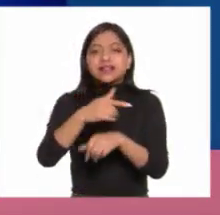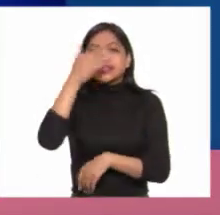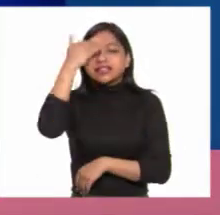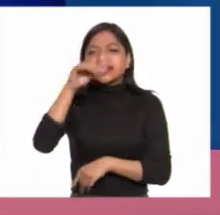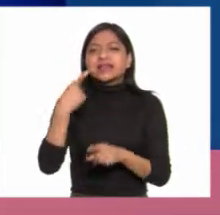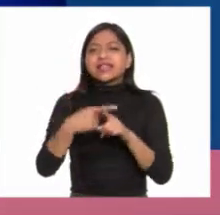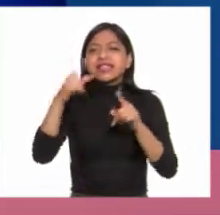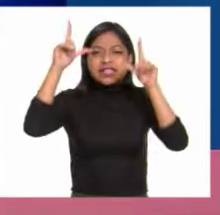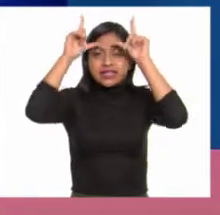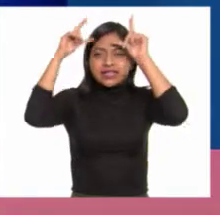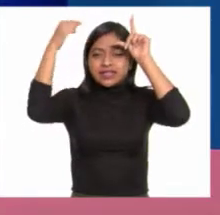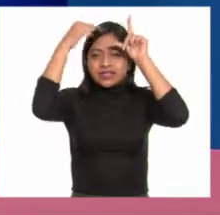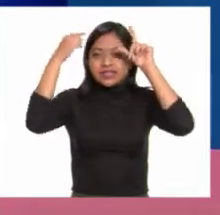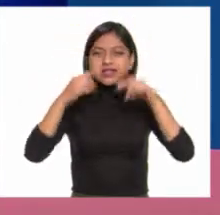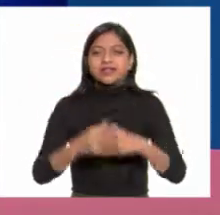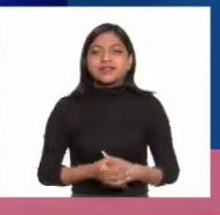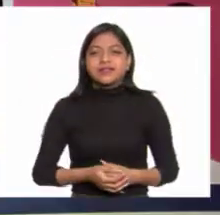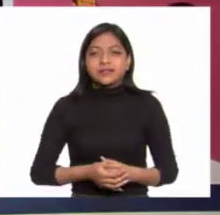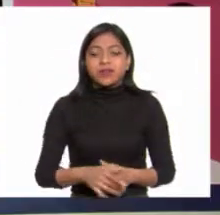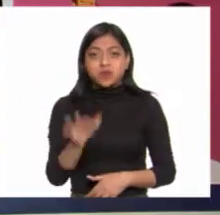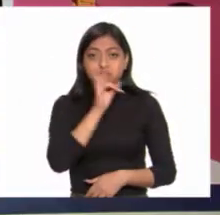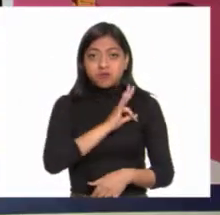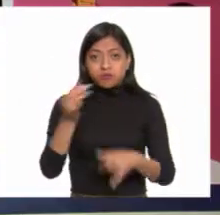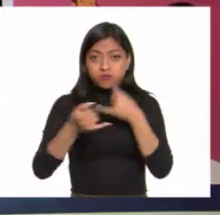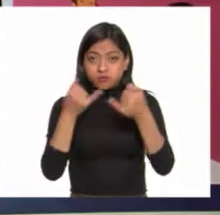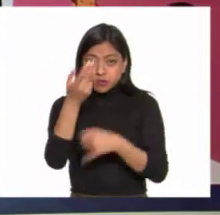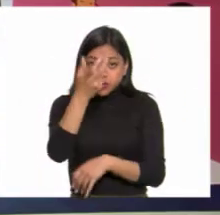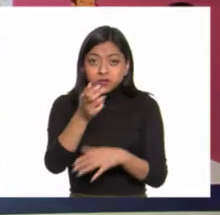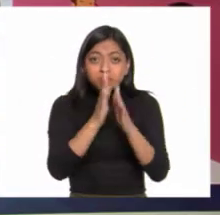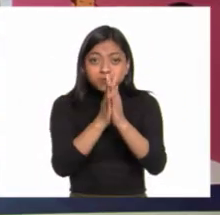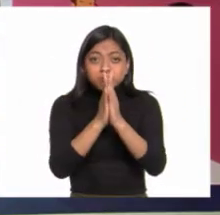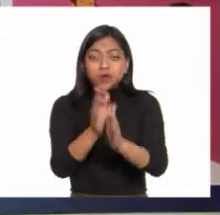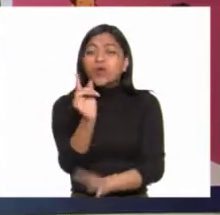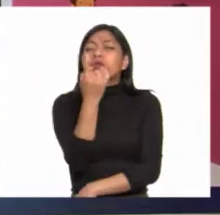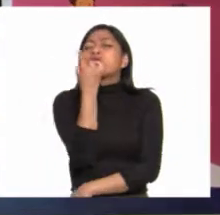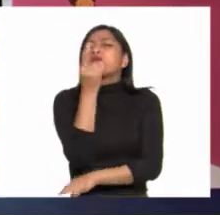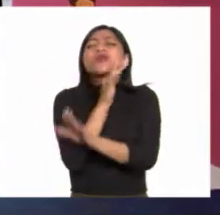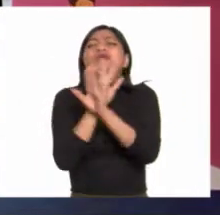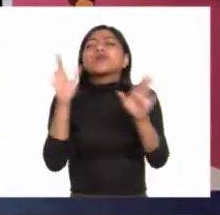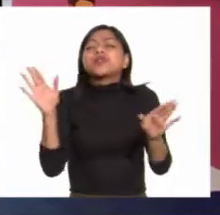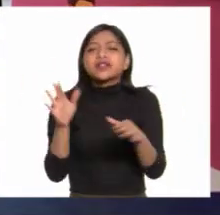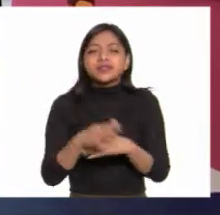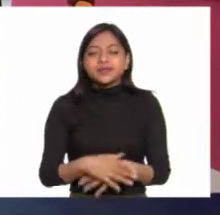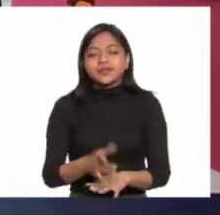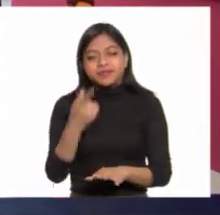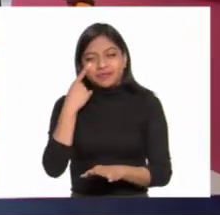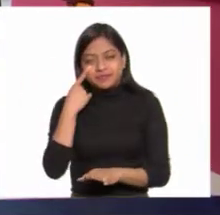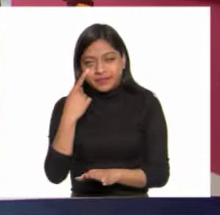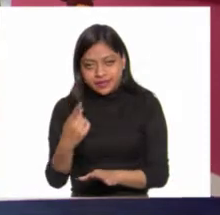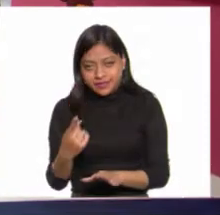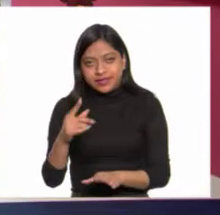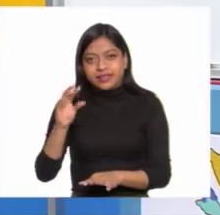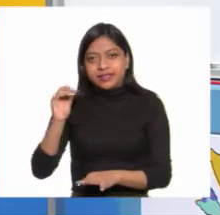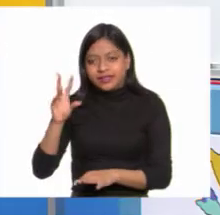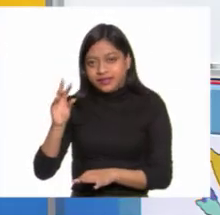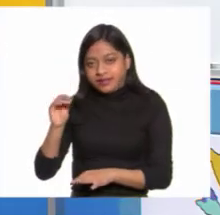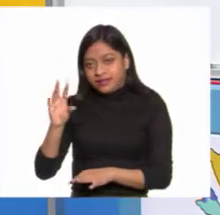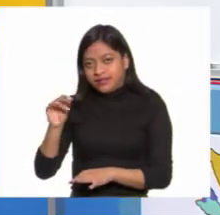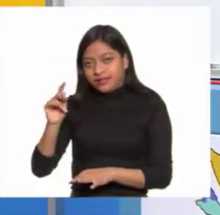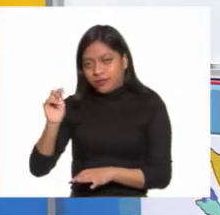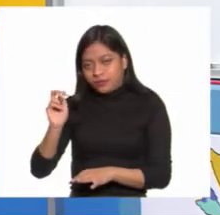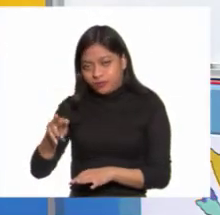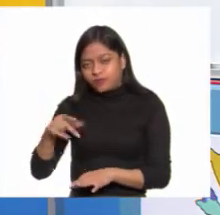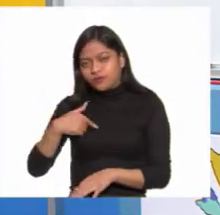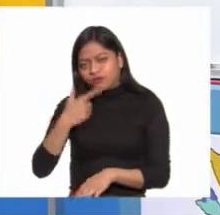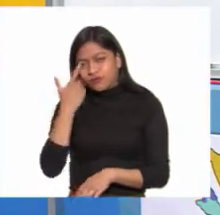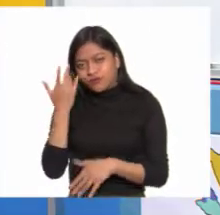eres? ¡Profe! ¿Podemos jugar una ronda, por favor? Una, aunque sea, por favor. Mira, mira, Tom, sí me gustaría que jugáramos,